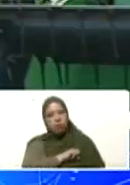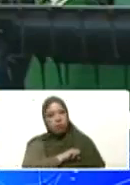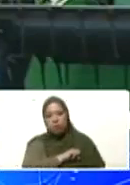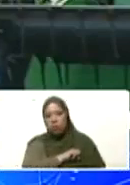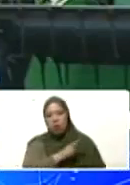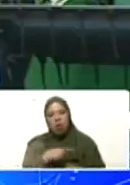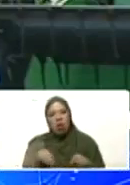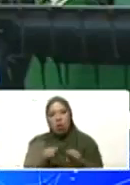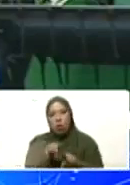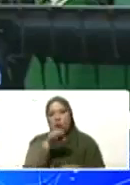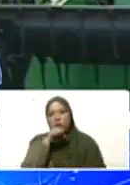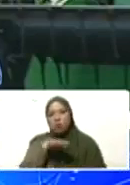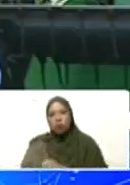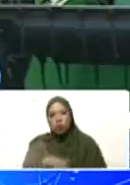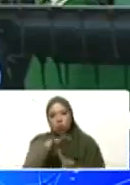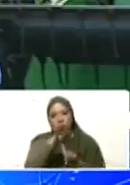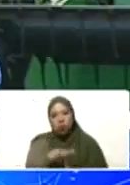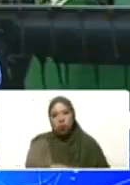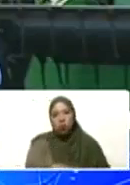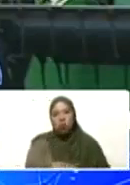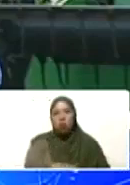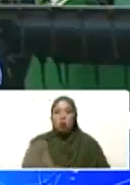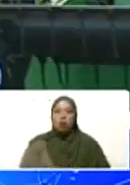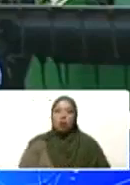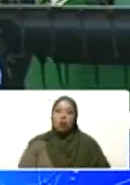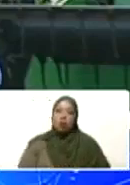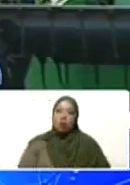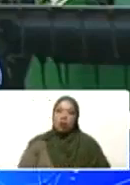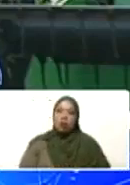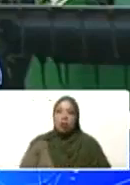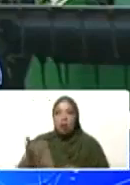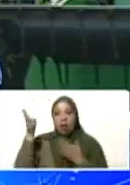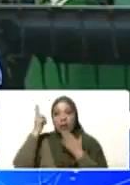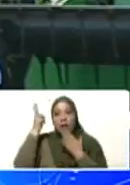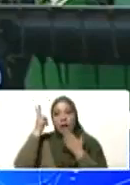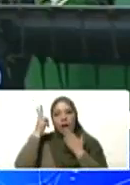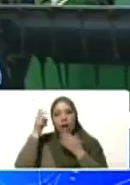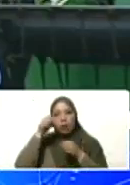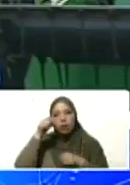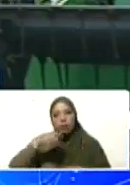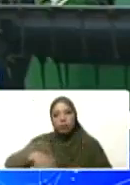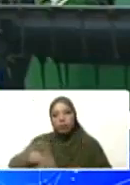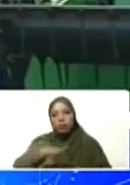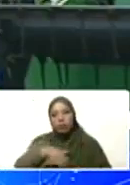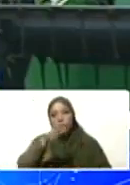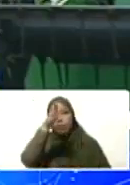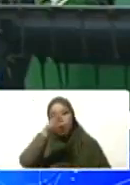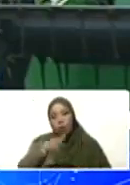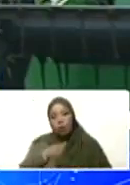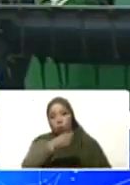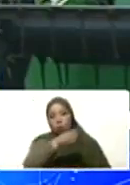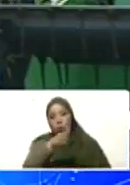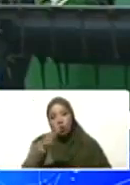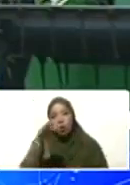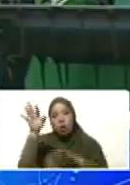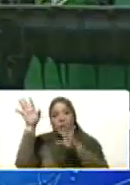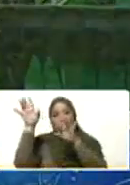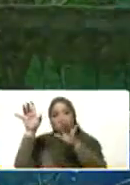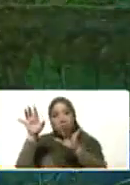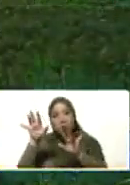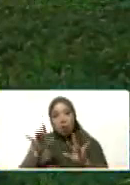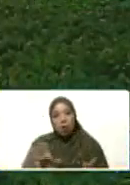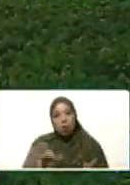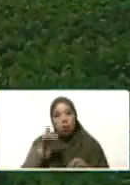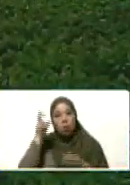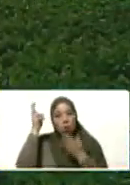esa historia oprobiosa. Así que estamos en tierra indígena, tierra sagrada de los pueblos caribe,